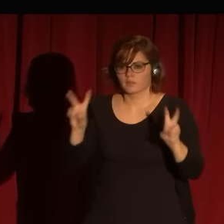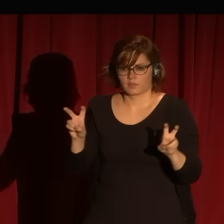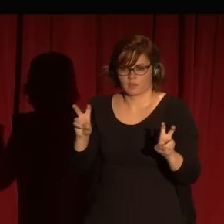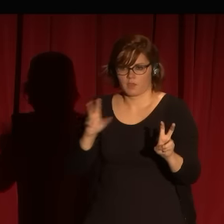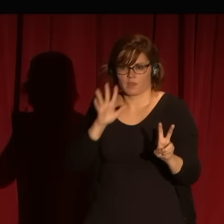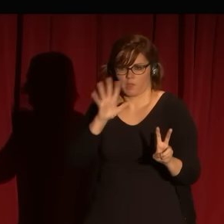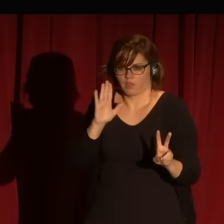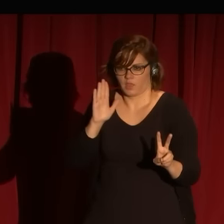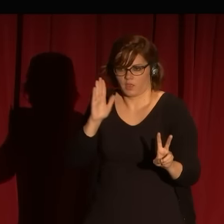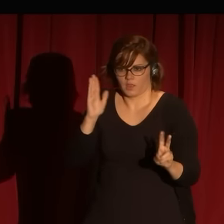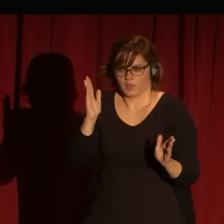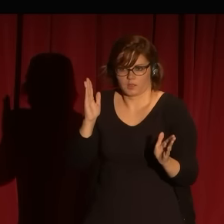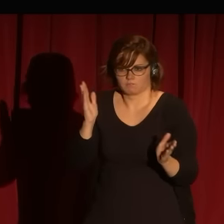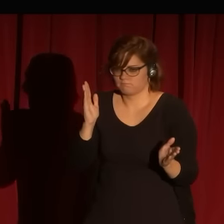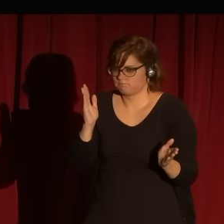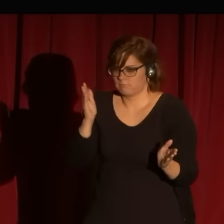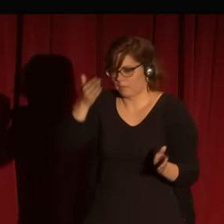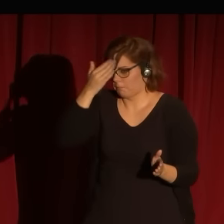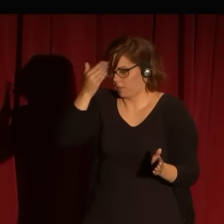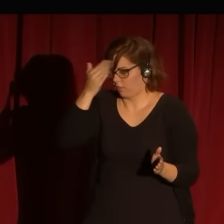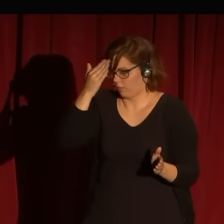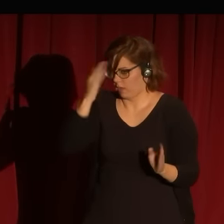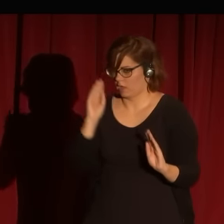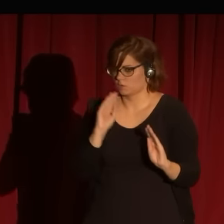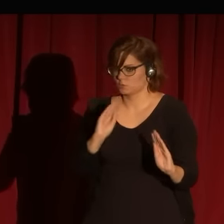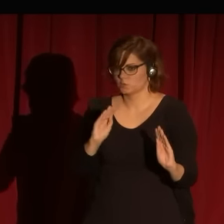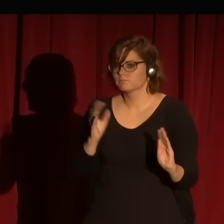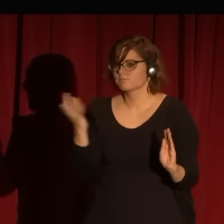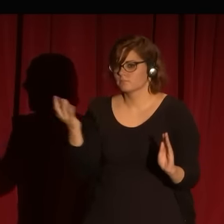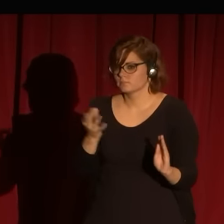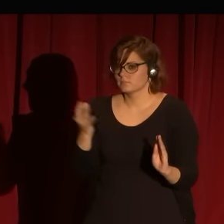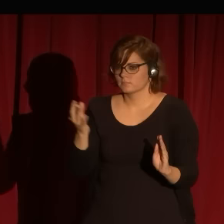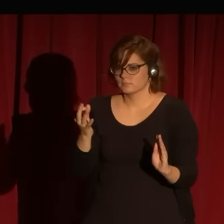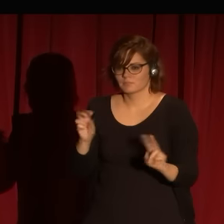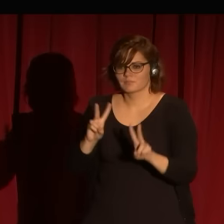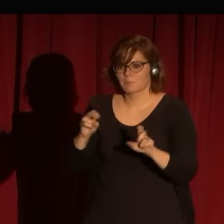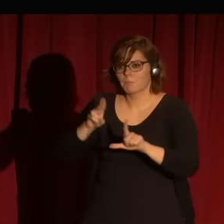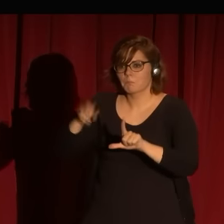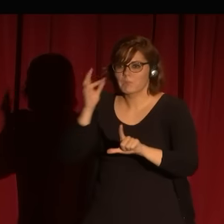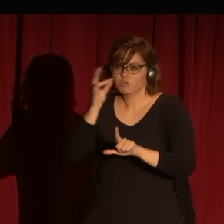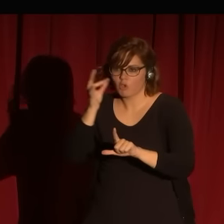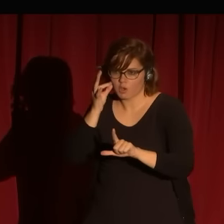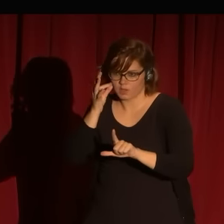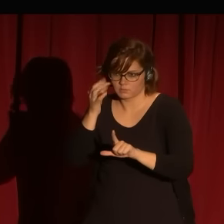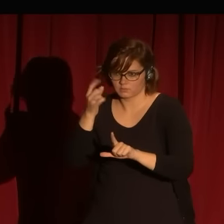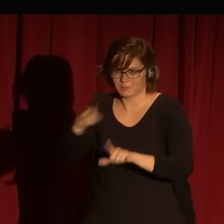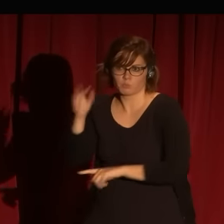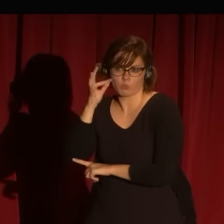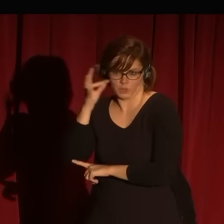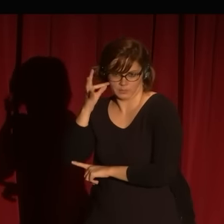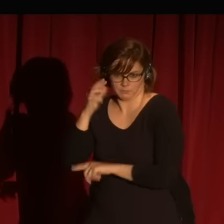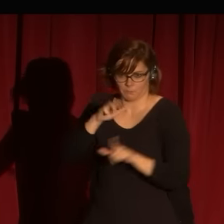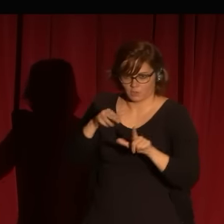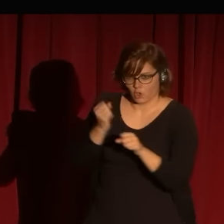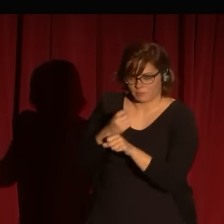como principales al empezar a trabajar sobre ella que era el asunto del hecho de ser pintora pero también mujer y Insisto que es un